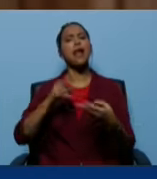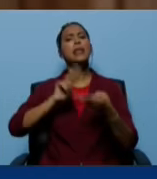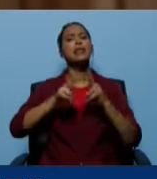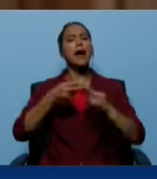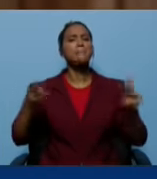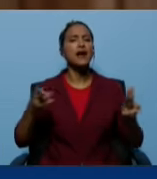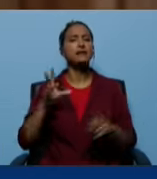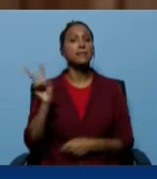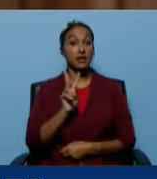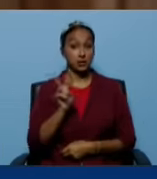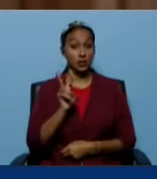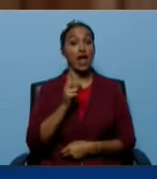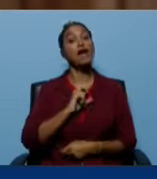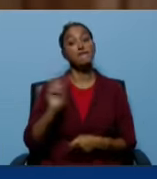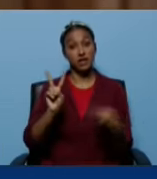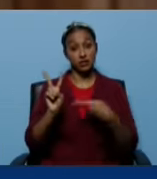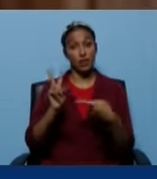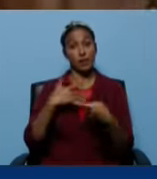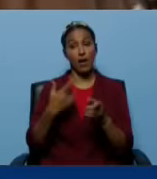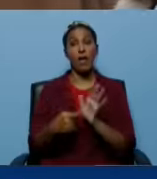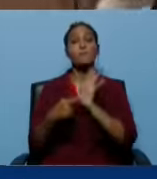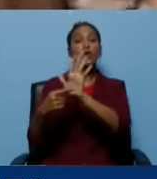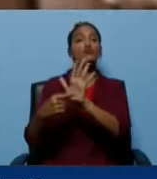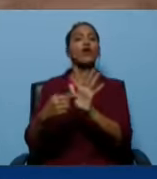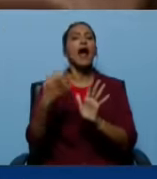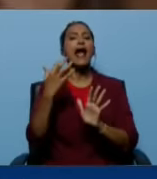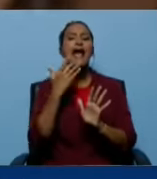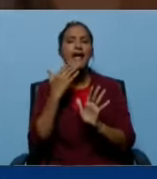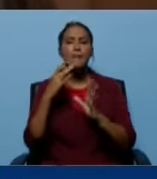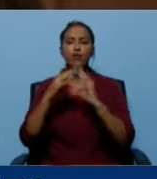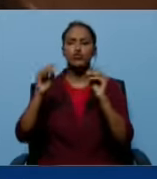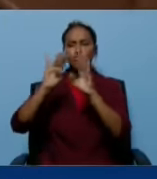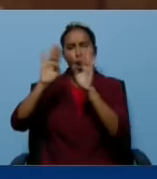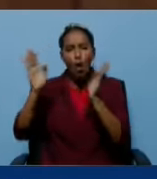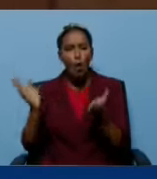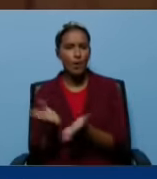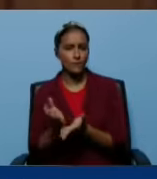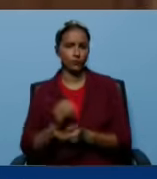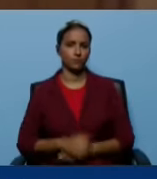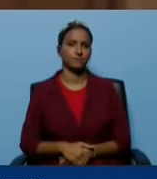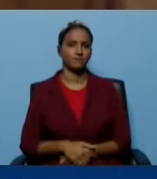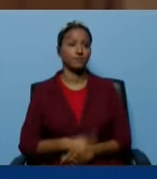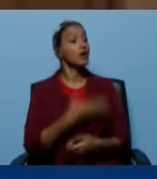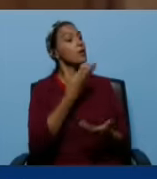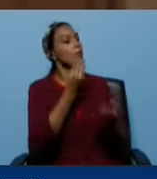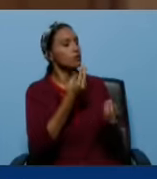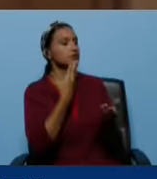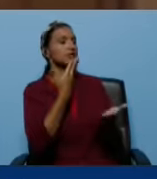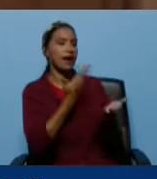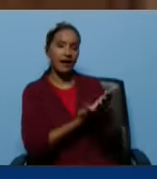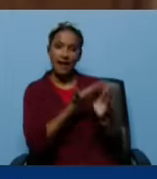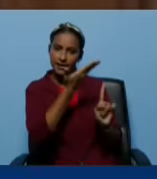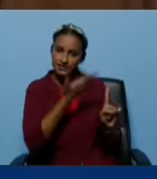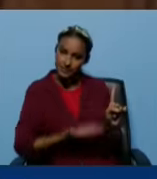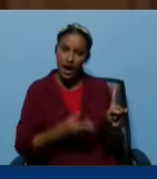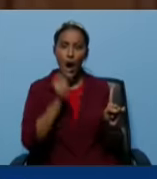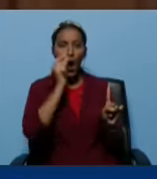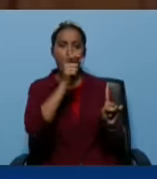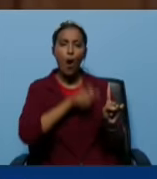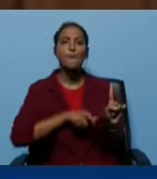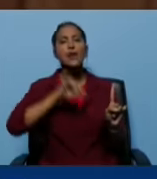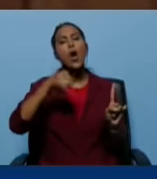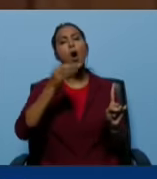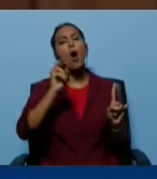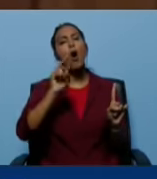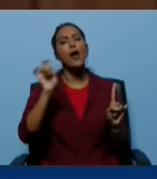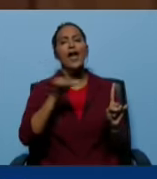ser ejemplo para otros países del mundo. Muchísimas gracias. Agradecemos al secretario ejecutivo del ALBA TCP, Jorge Arriaza, presente también